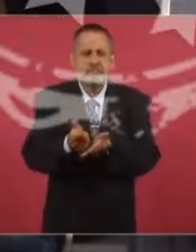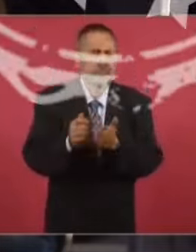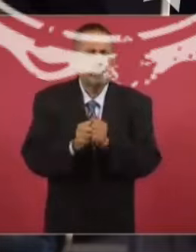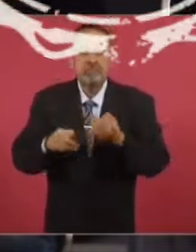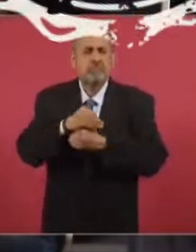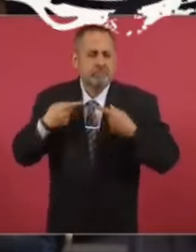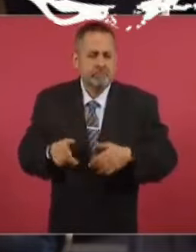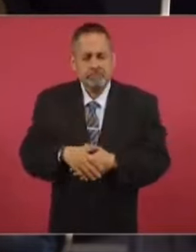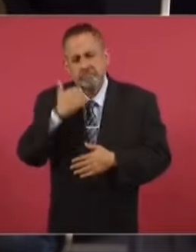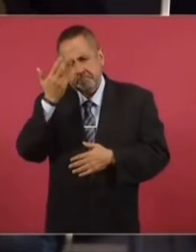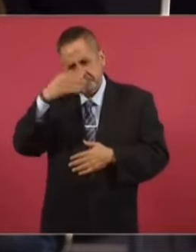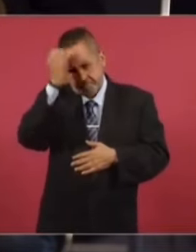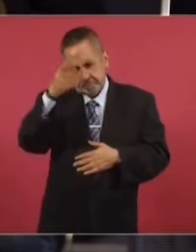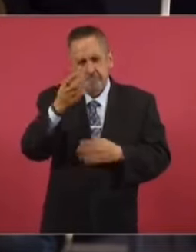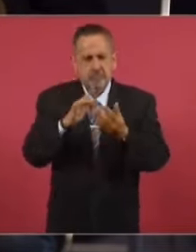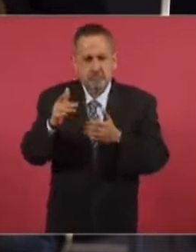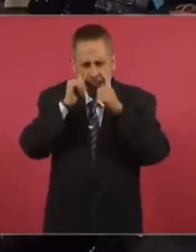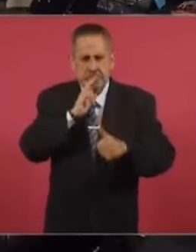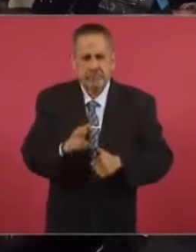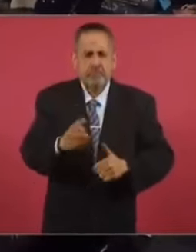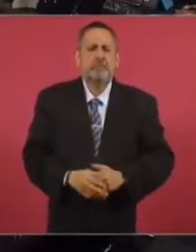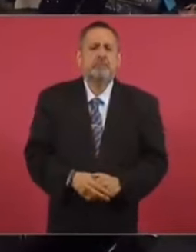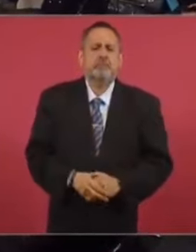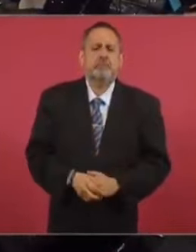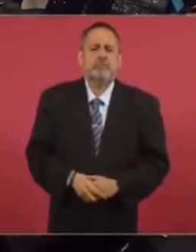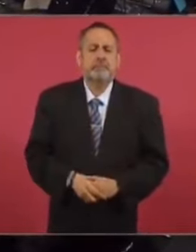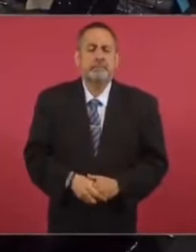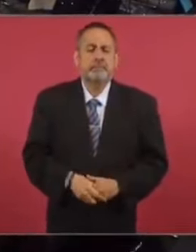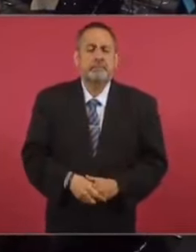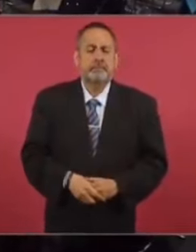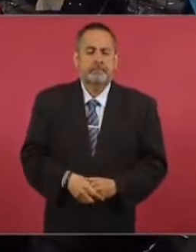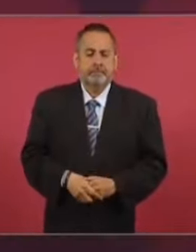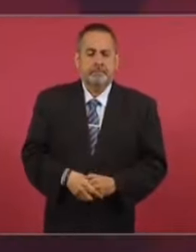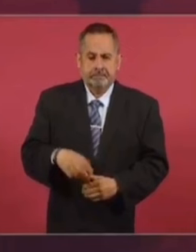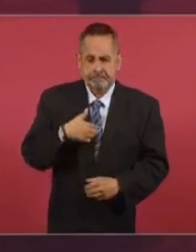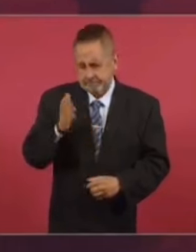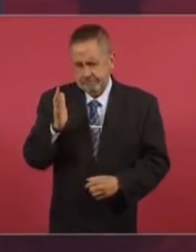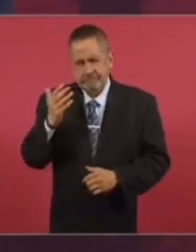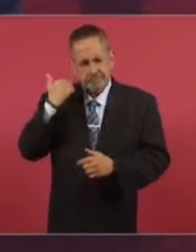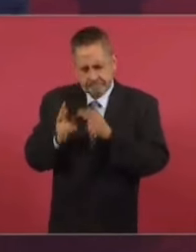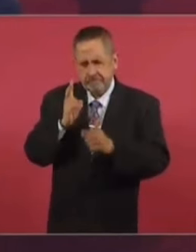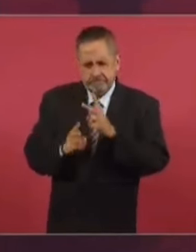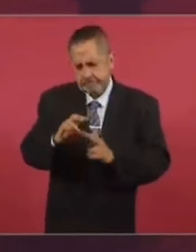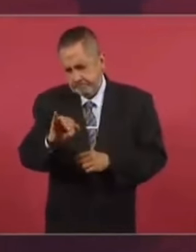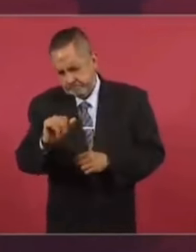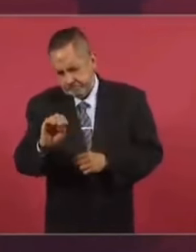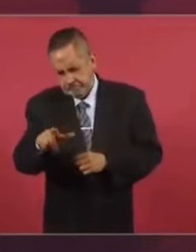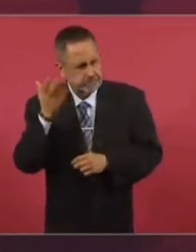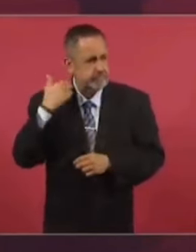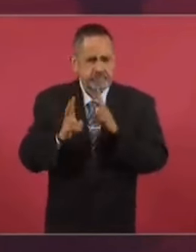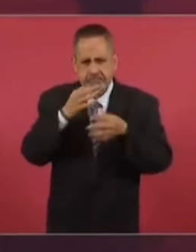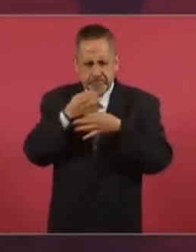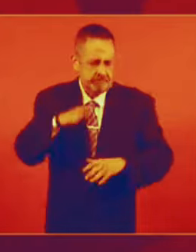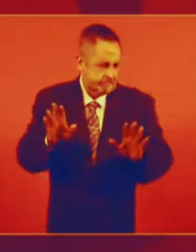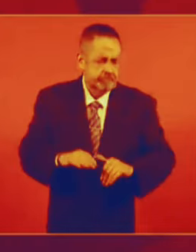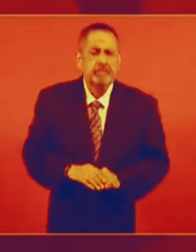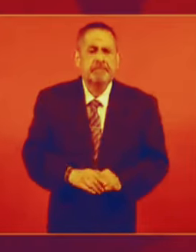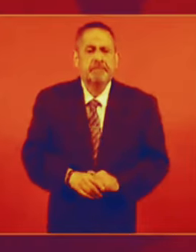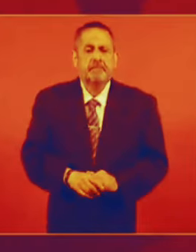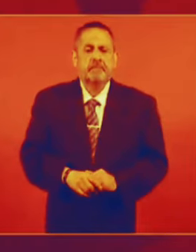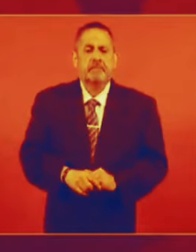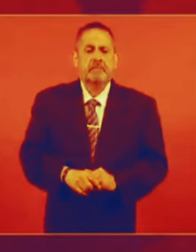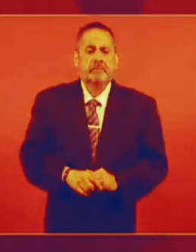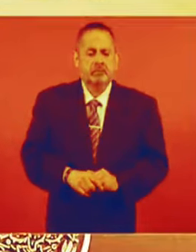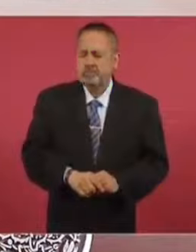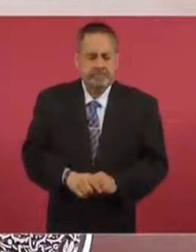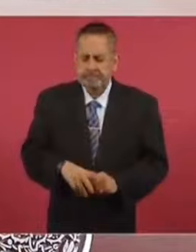que se hizo los trabajadores me gustaría conocer su opinión presidente Muchas gracias poresta hablé del tema Isabel Ya diga conocer que